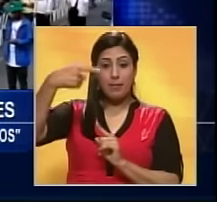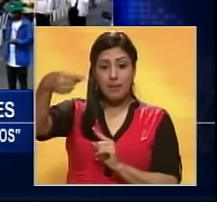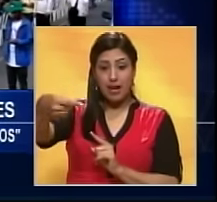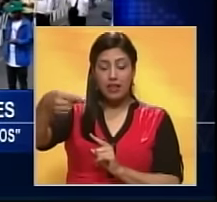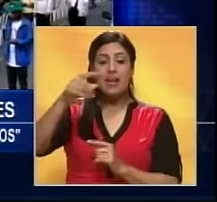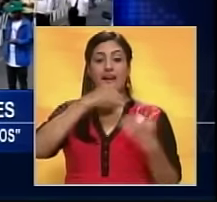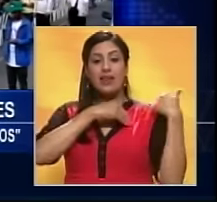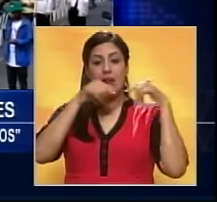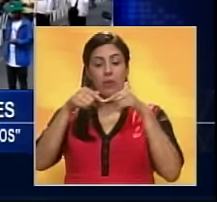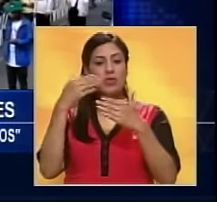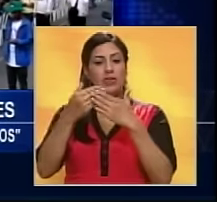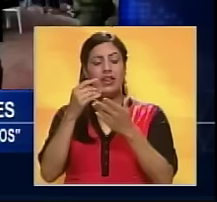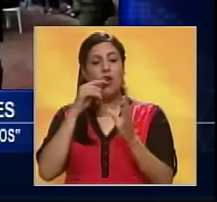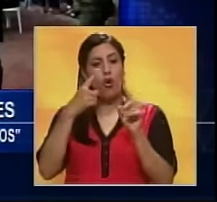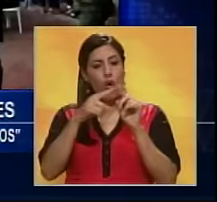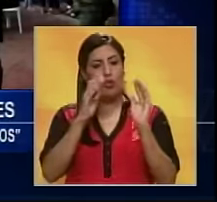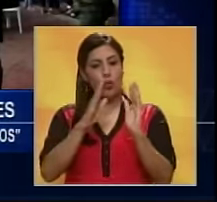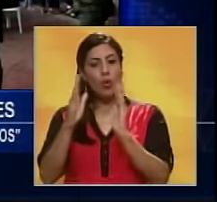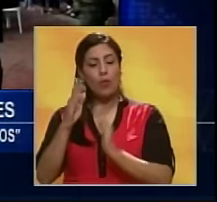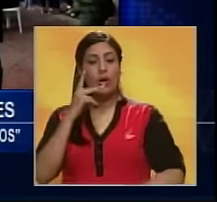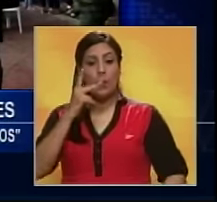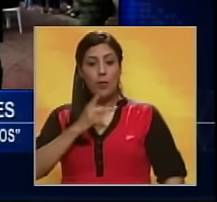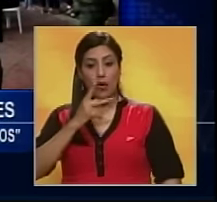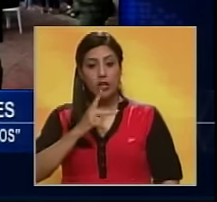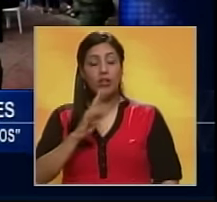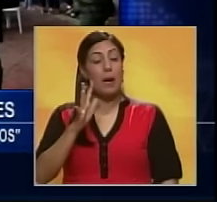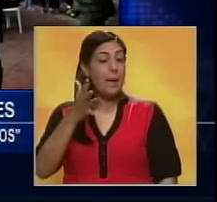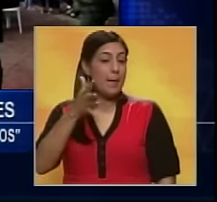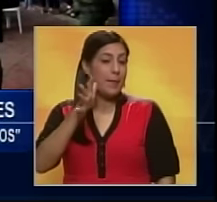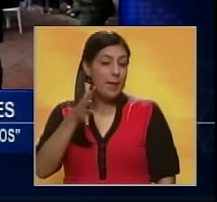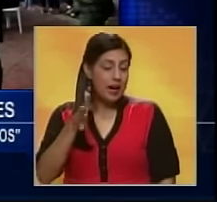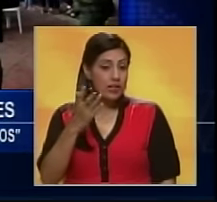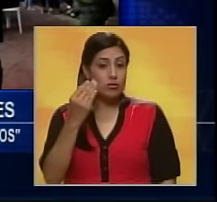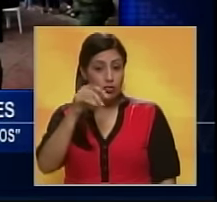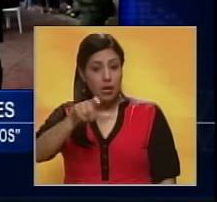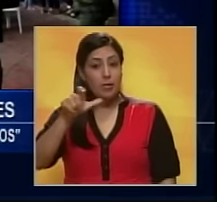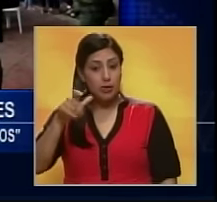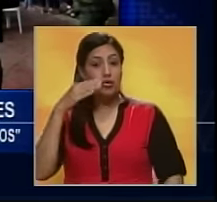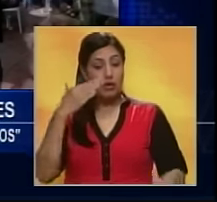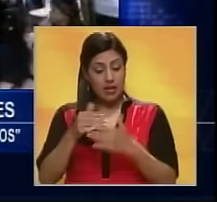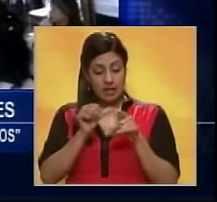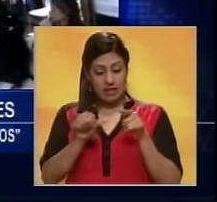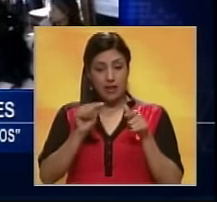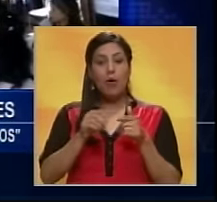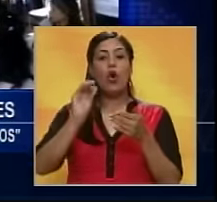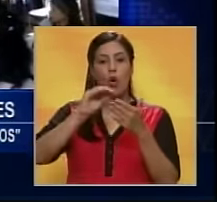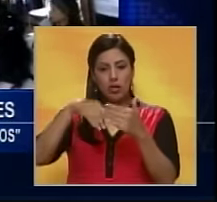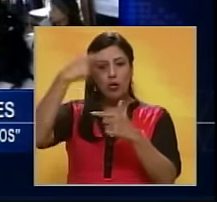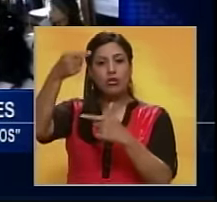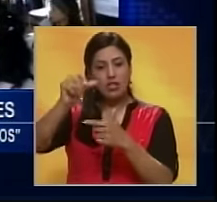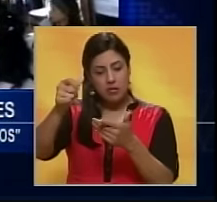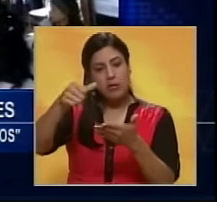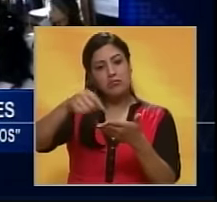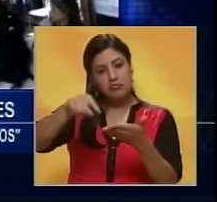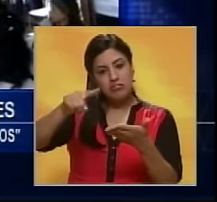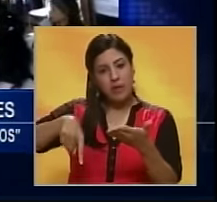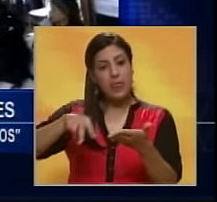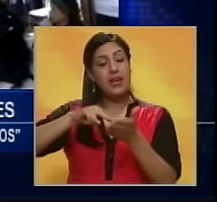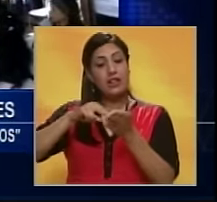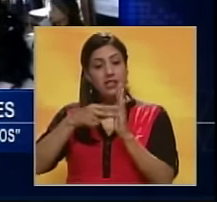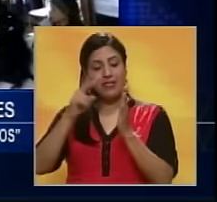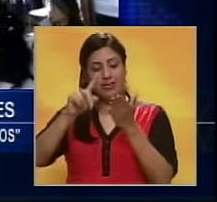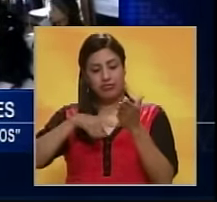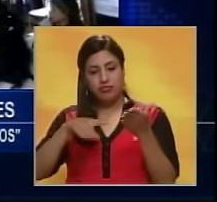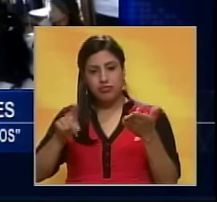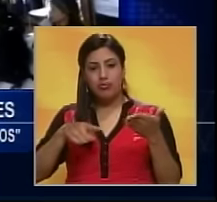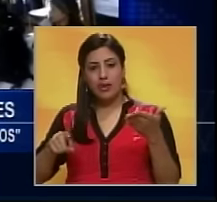les corresponderá validar a otras organizaciones y que probablemente mucha gente que validó esta semana lo hará nuevamente, lo que puede